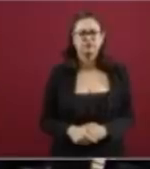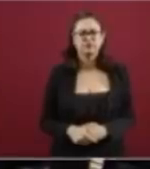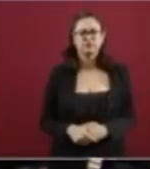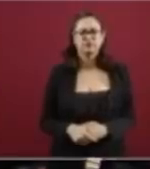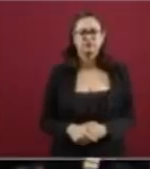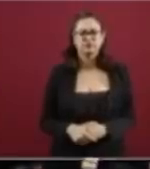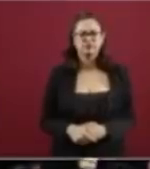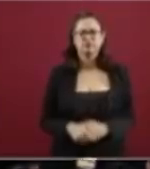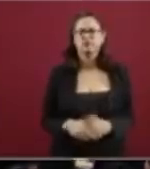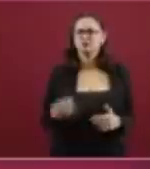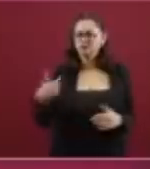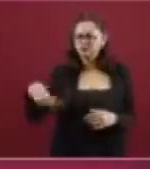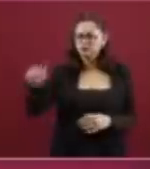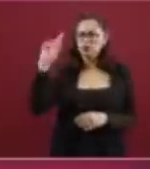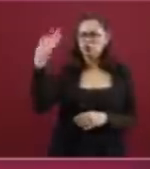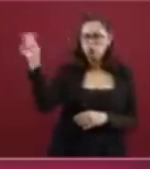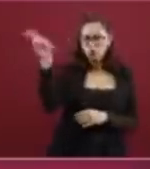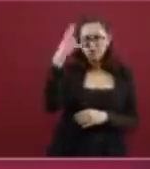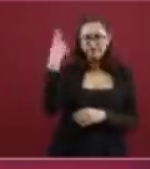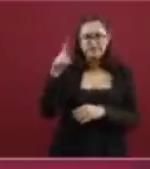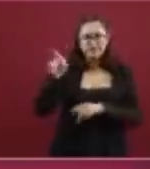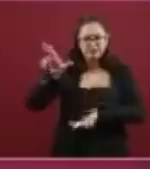Si fortalecemos las normales,